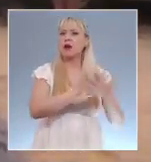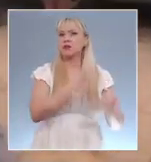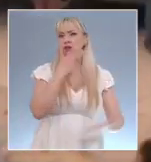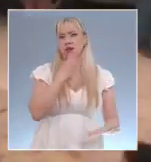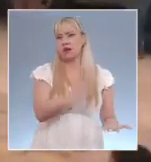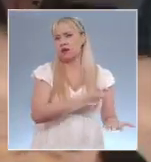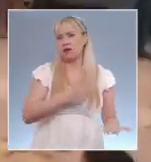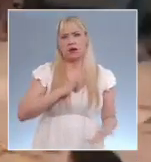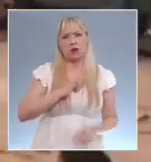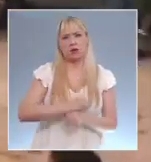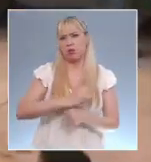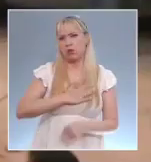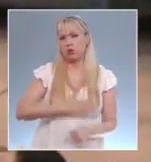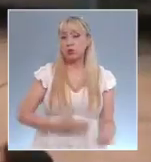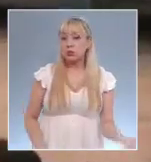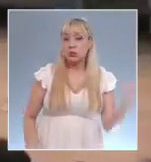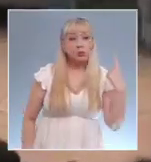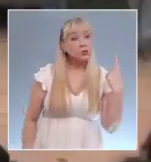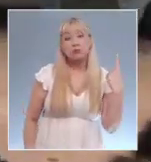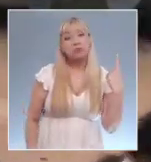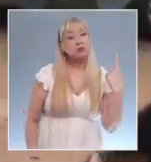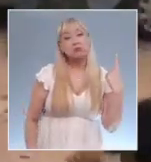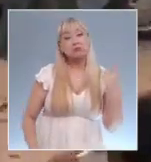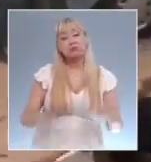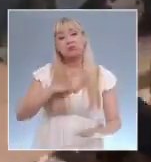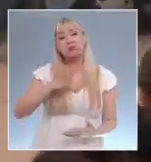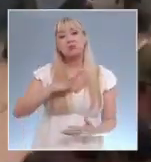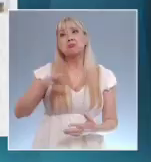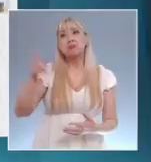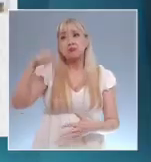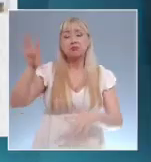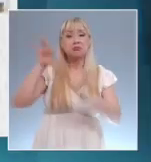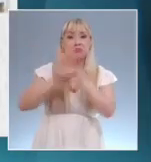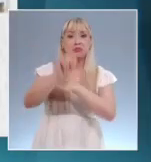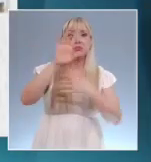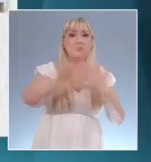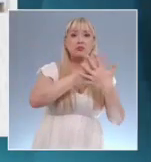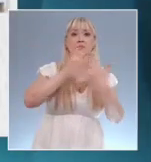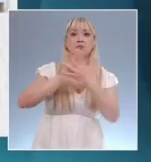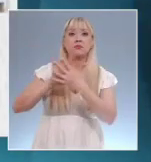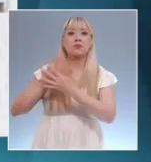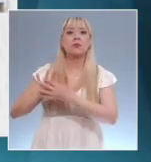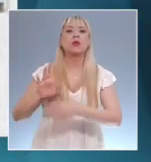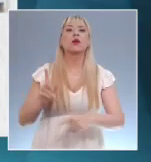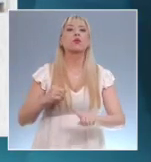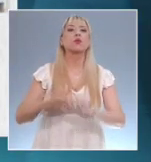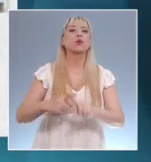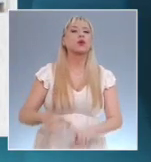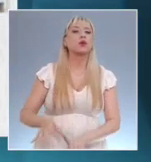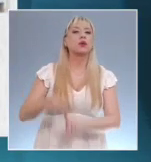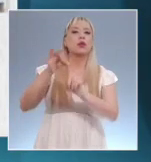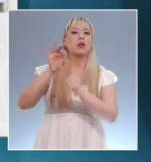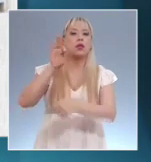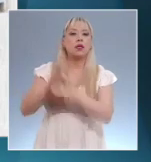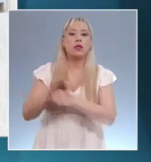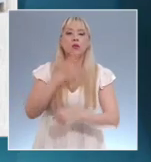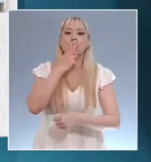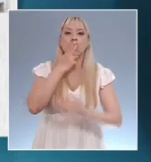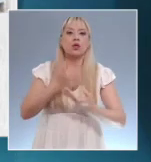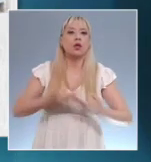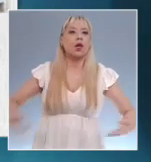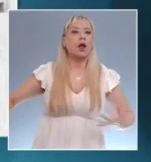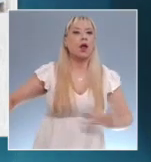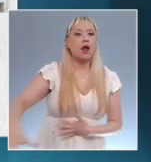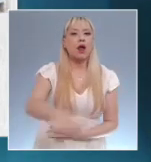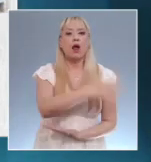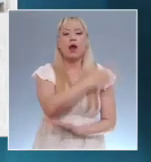humanos que están en prisión por defender el medio ambiente y sus tierras. Pablo López Alavés representa a quienes por la defensa del